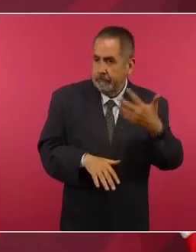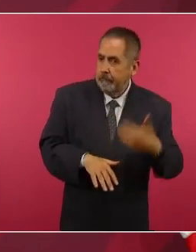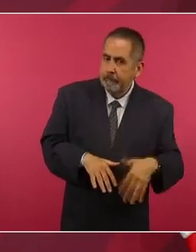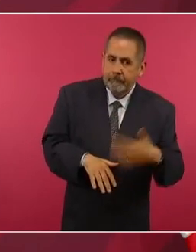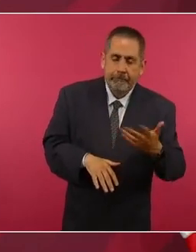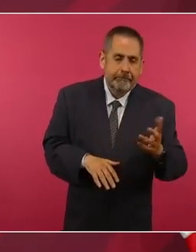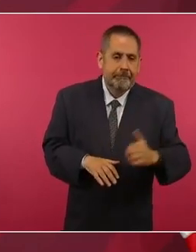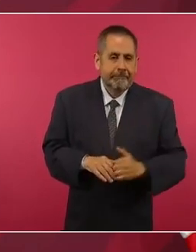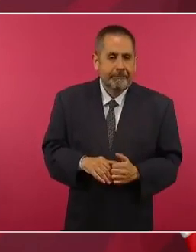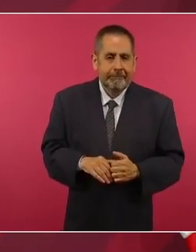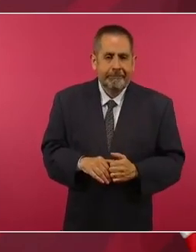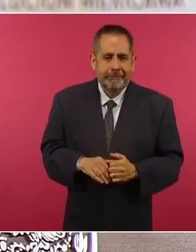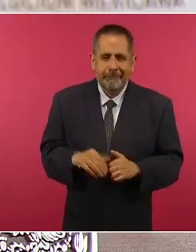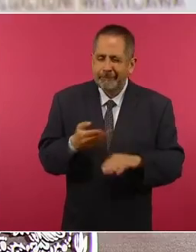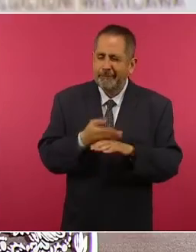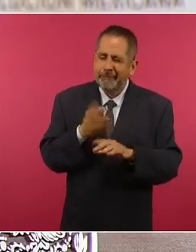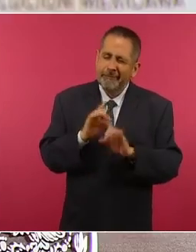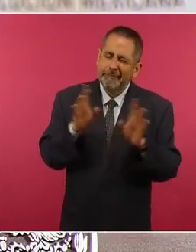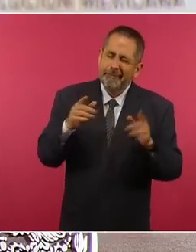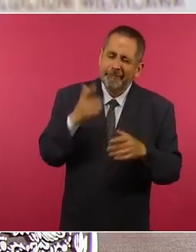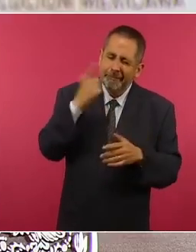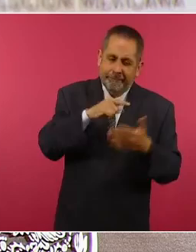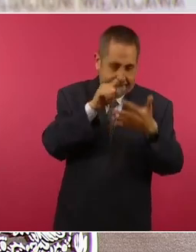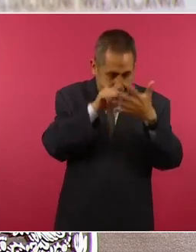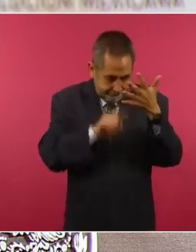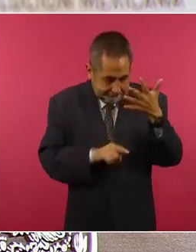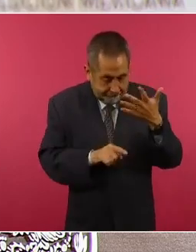cuestiones pues muy delicadas.